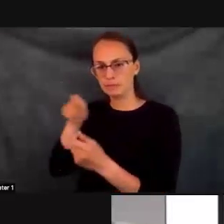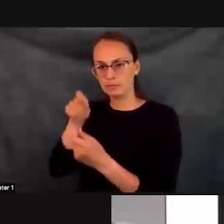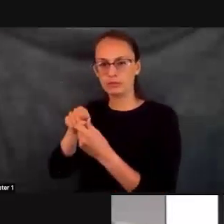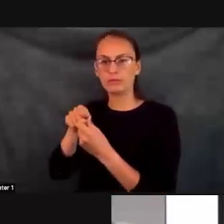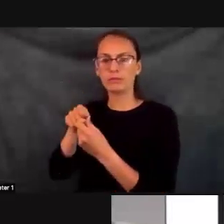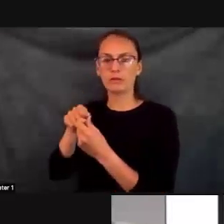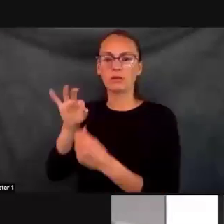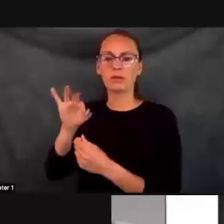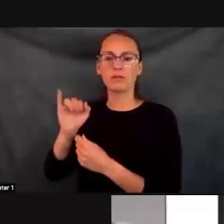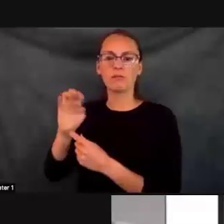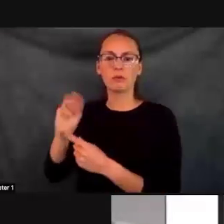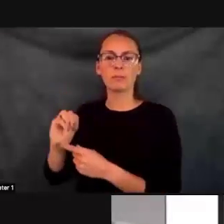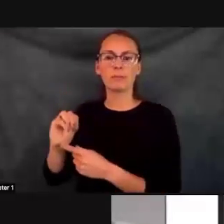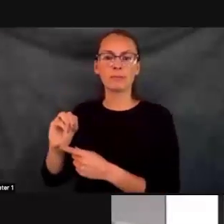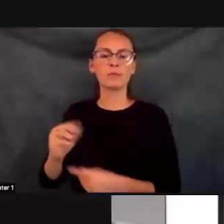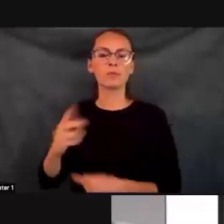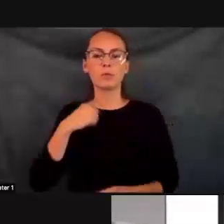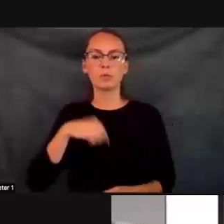nuestra oficina.